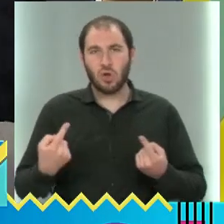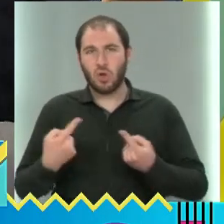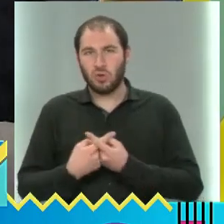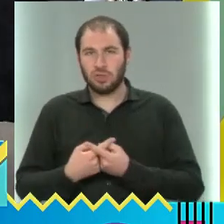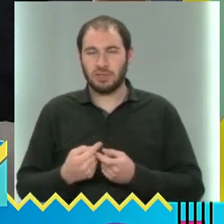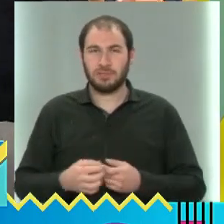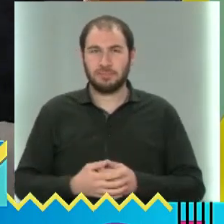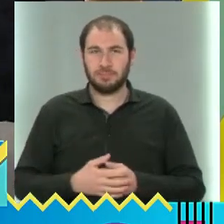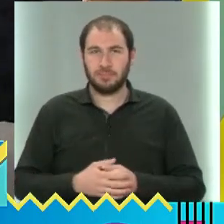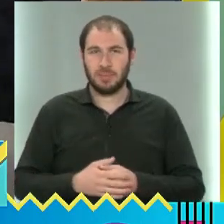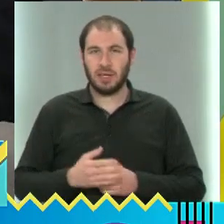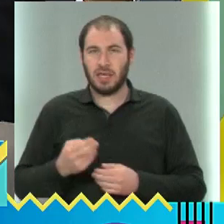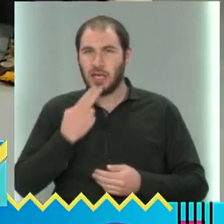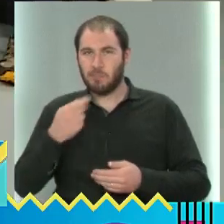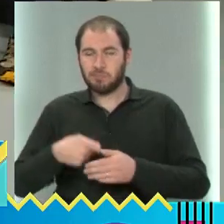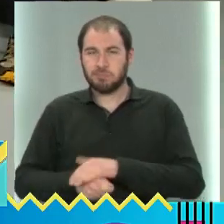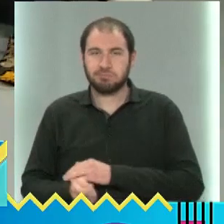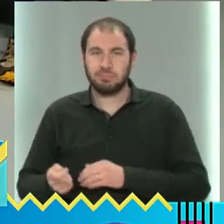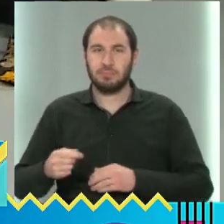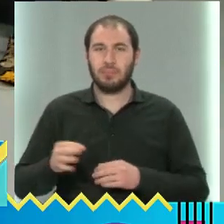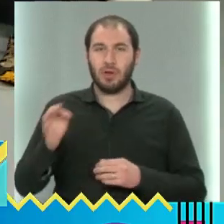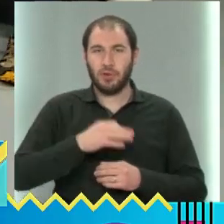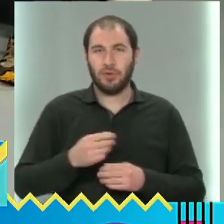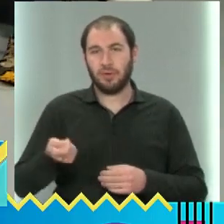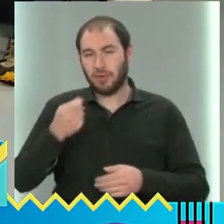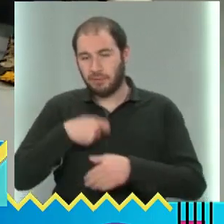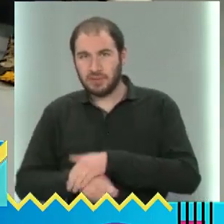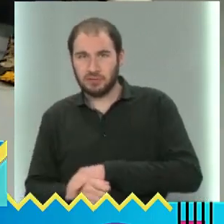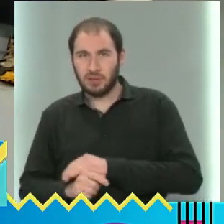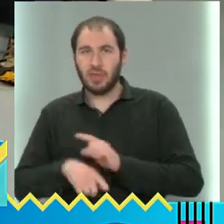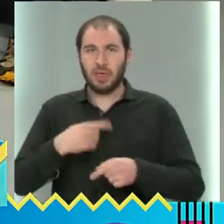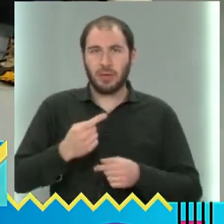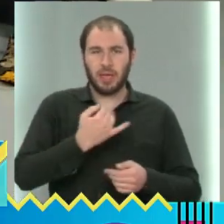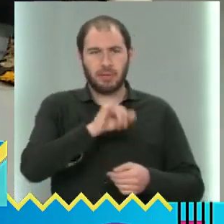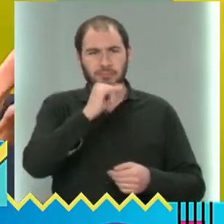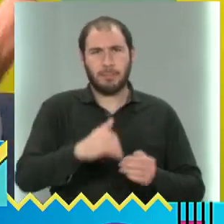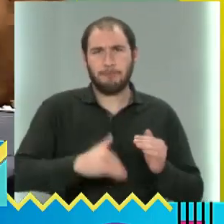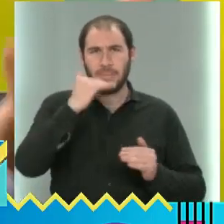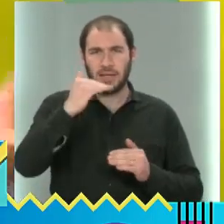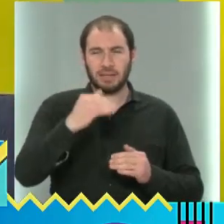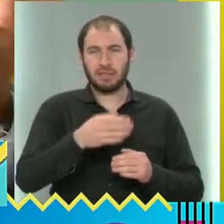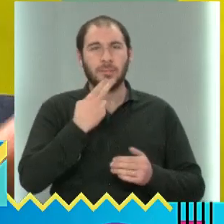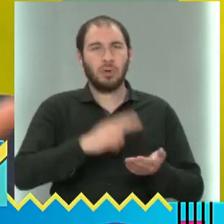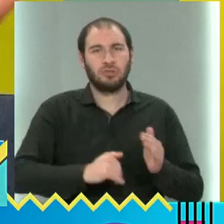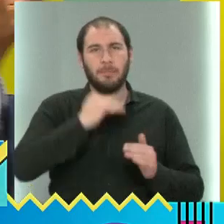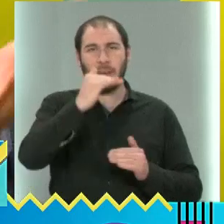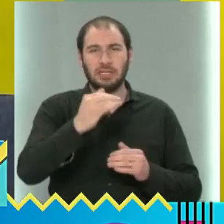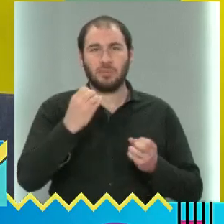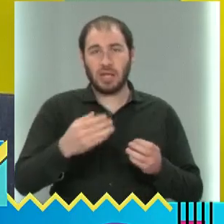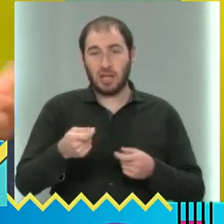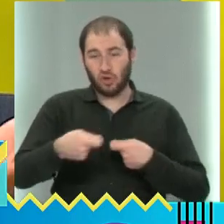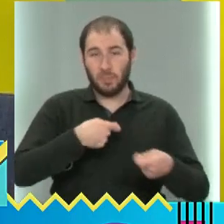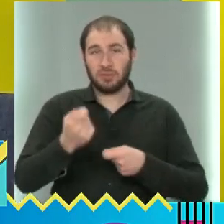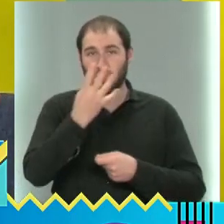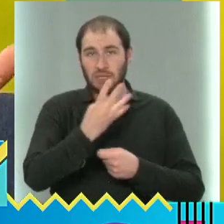contra el tema de la evasión o la evasión genera que tenga que ser alícuotas muy altas porque en comercio mismo